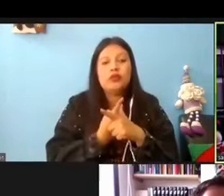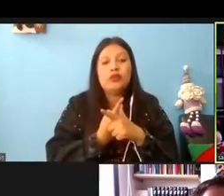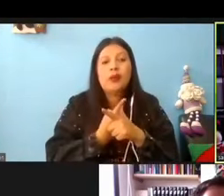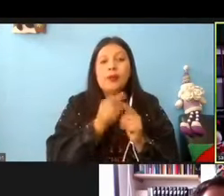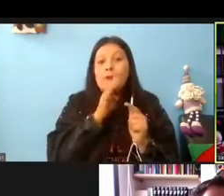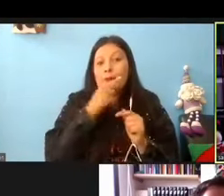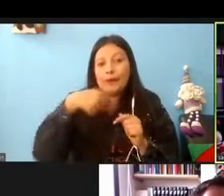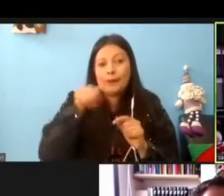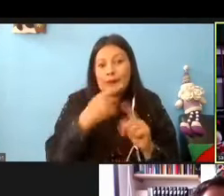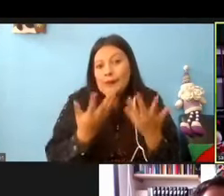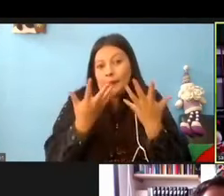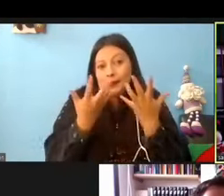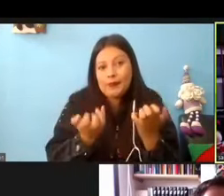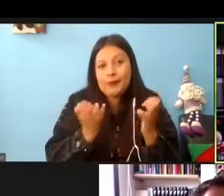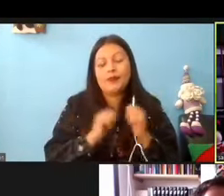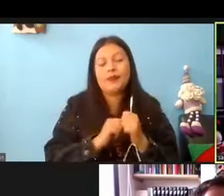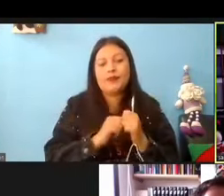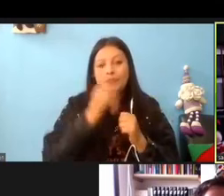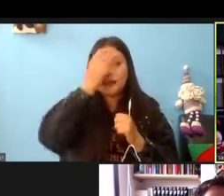quieran